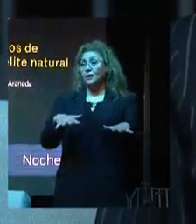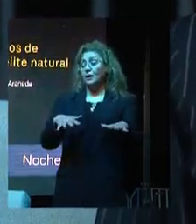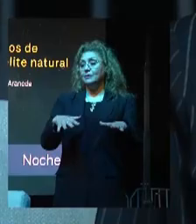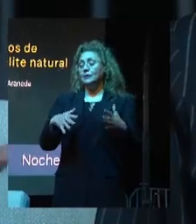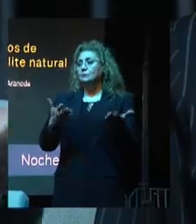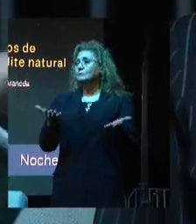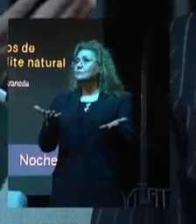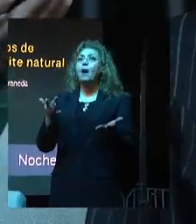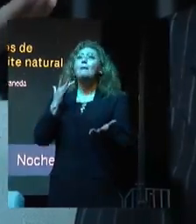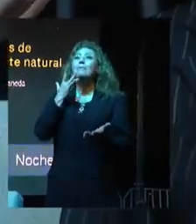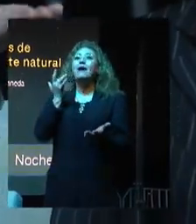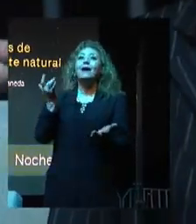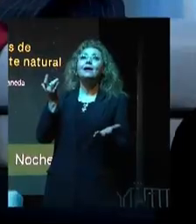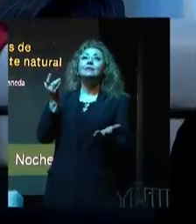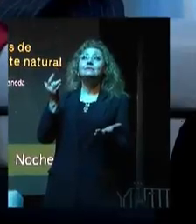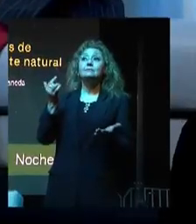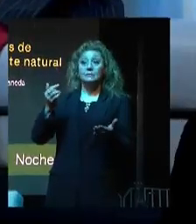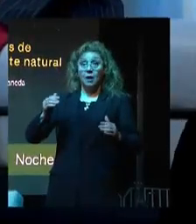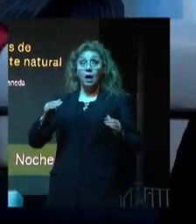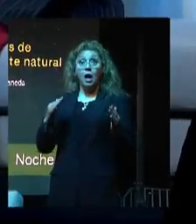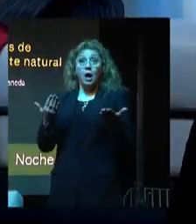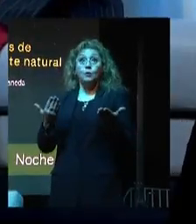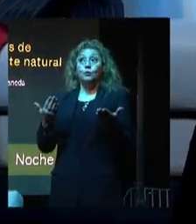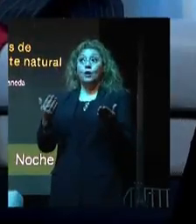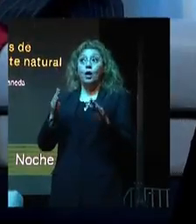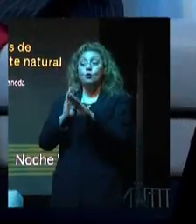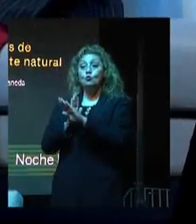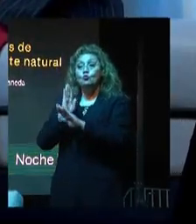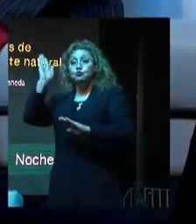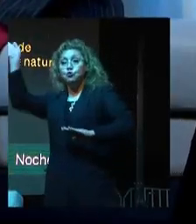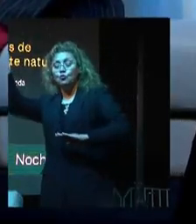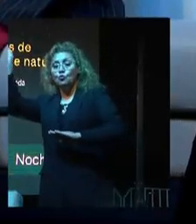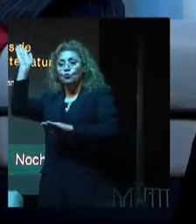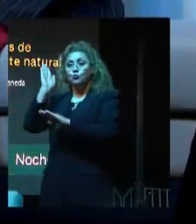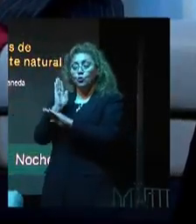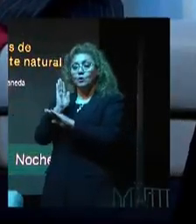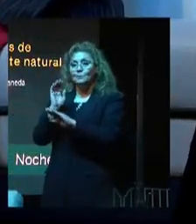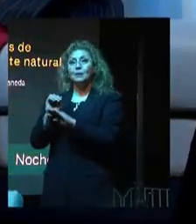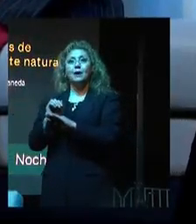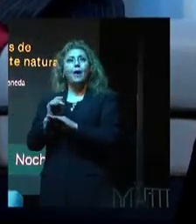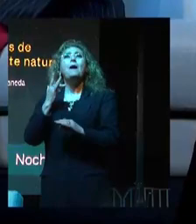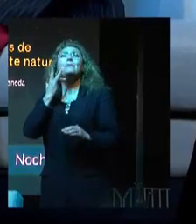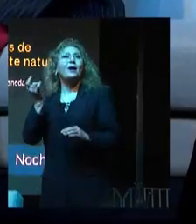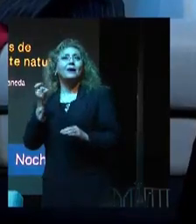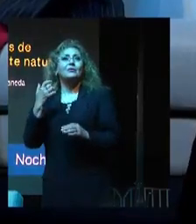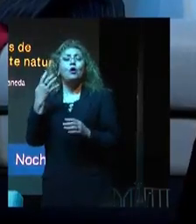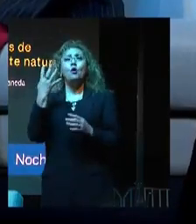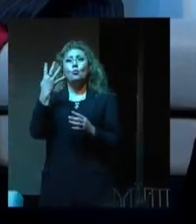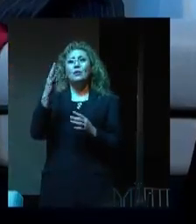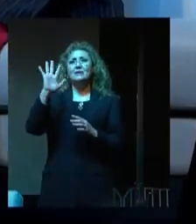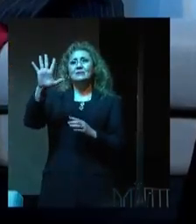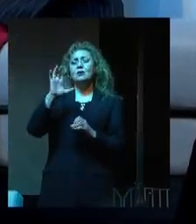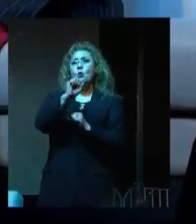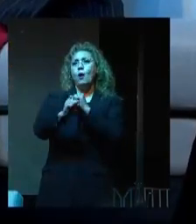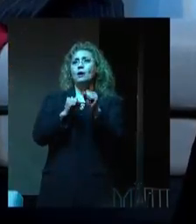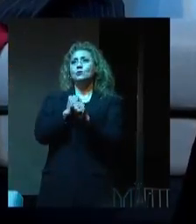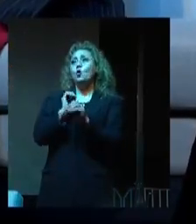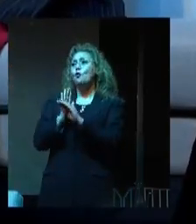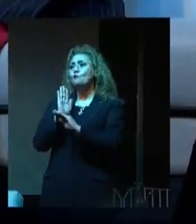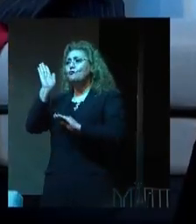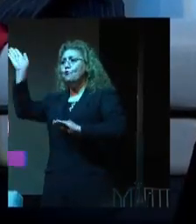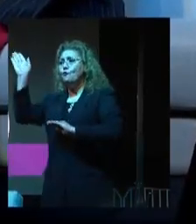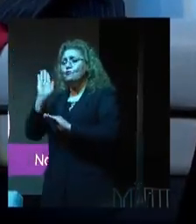teléfono, ¿por qué no hemos ido más veces? ¿Por qué hace 45 años que no vamos a la Luna